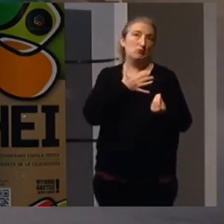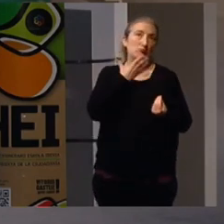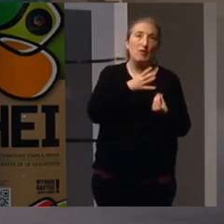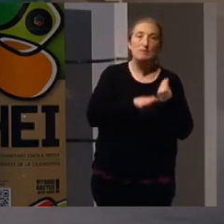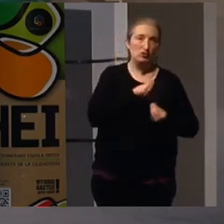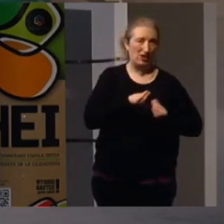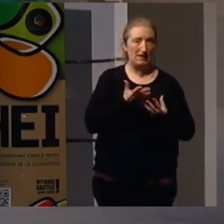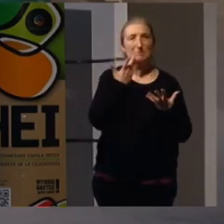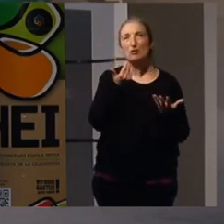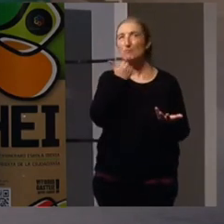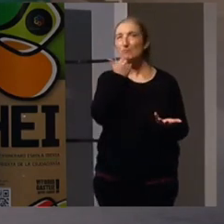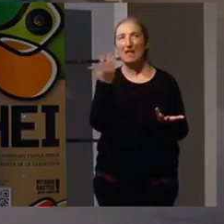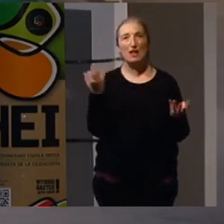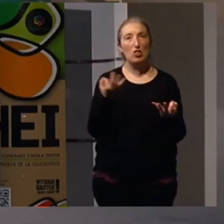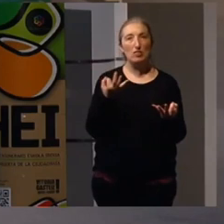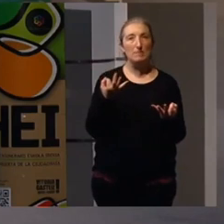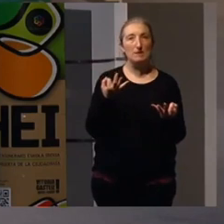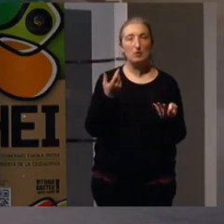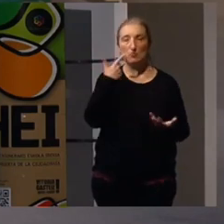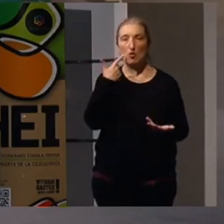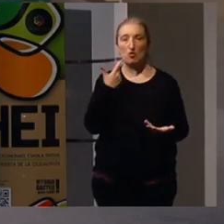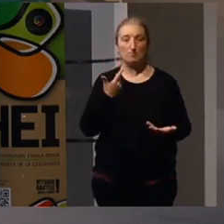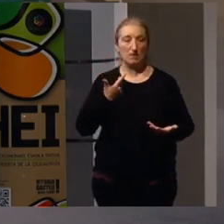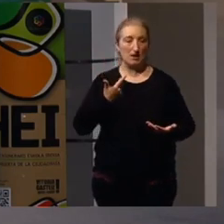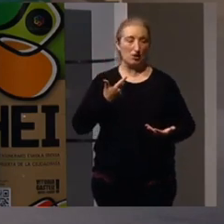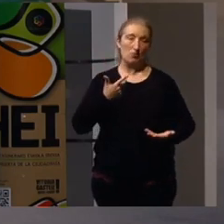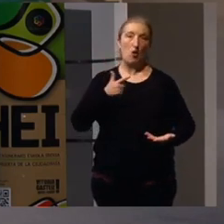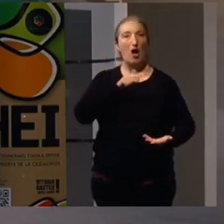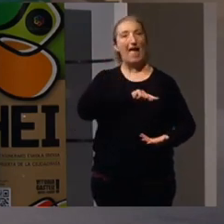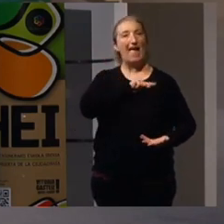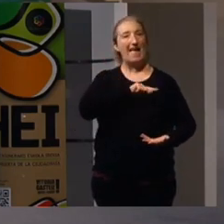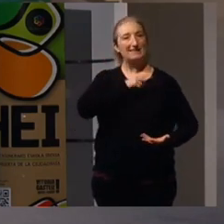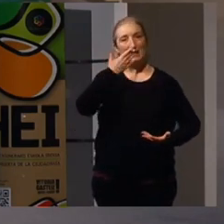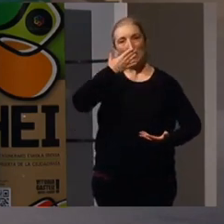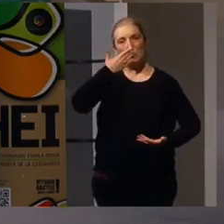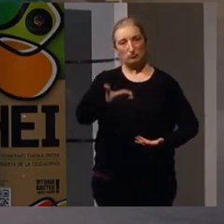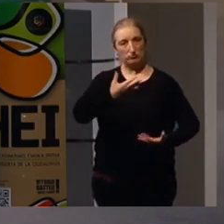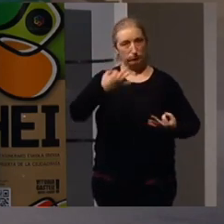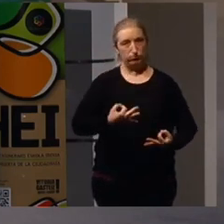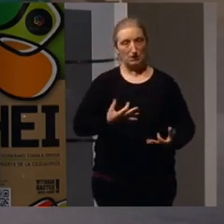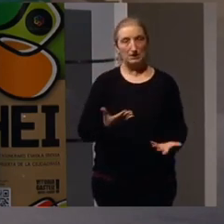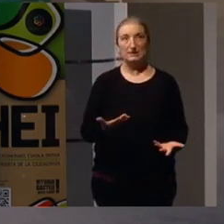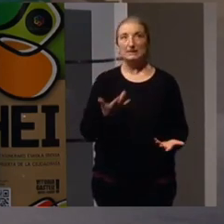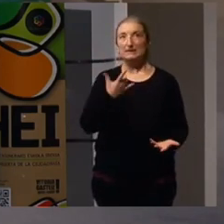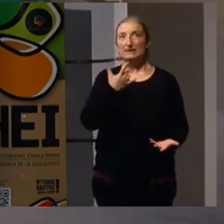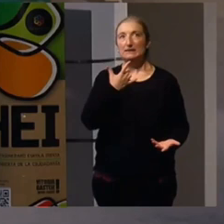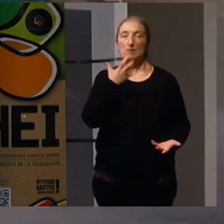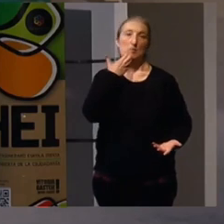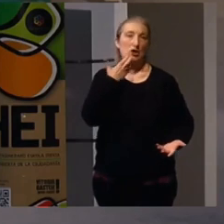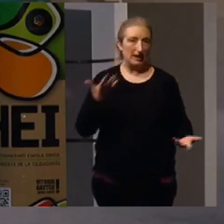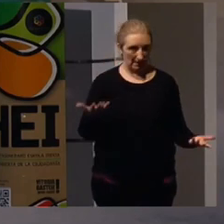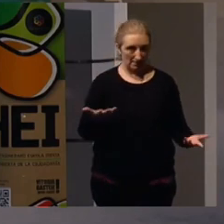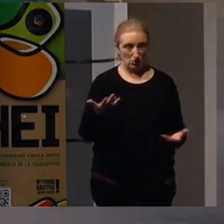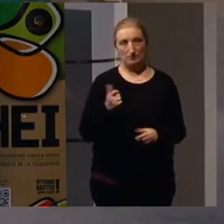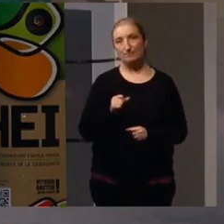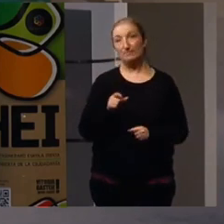punto en el que tiene que haber una cierta honestidad deontológica por parte de los terapeutas. Porque, por ejemplo, que